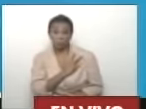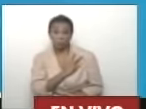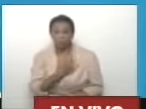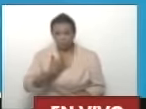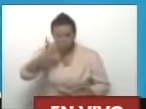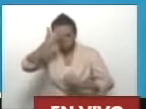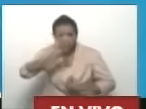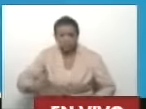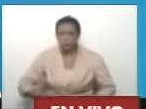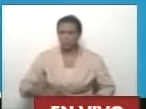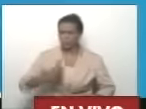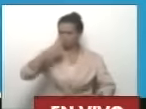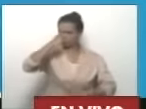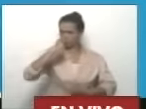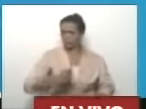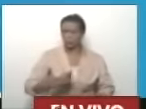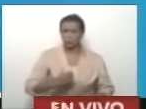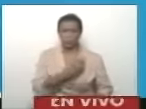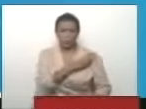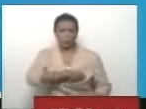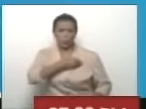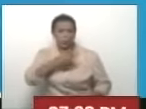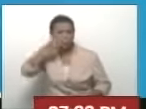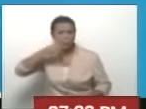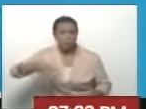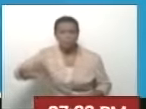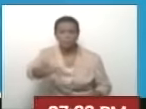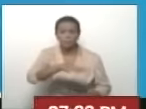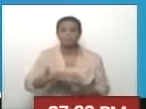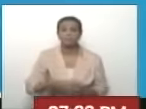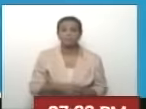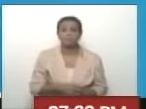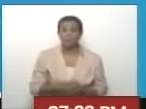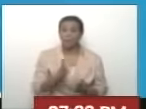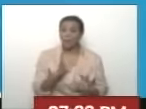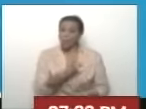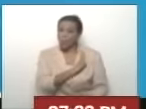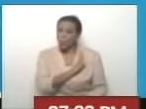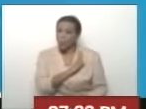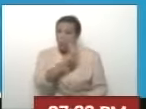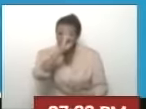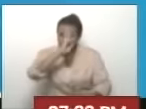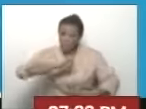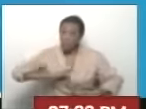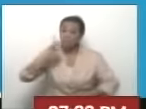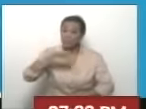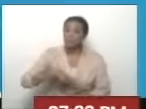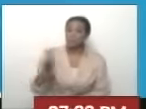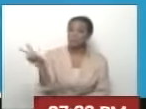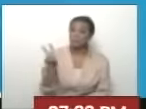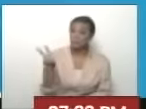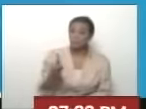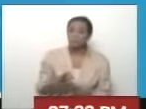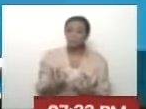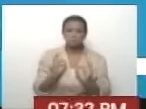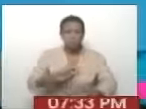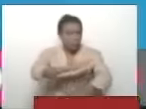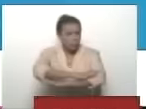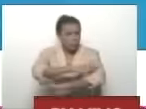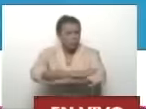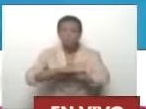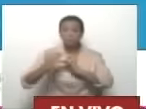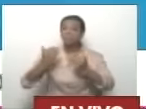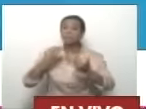la soberanía, del honor de los pueblos y de manera muy particular respetuoso de Venezuela. Ahí también